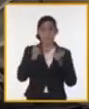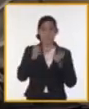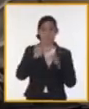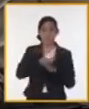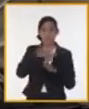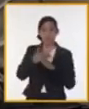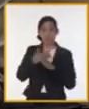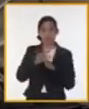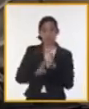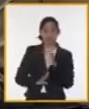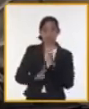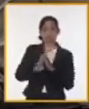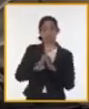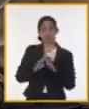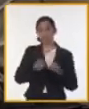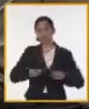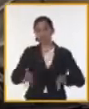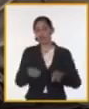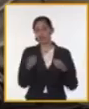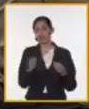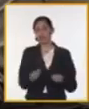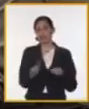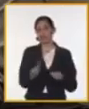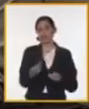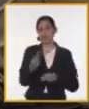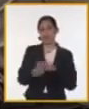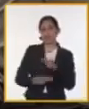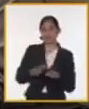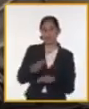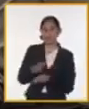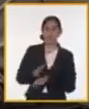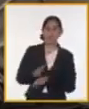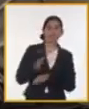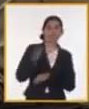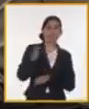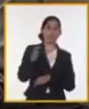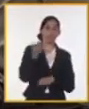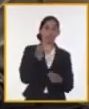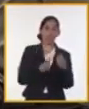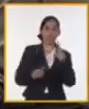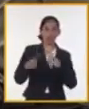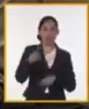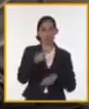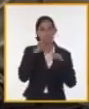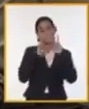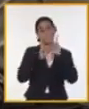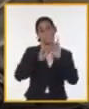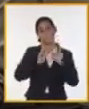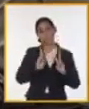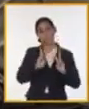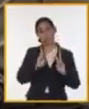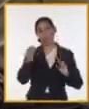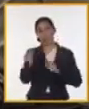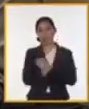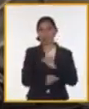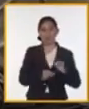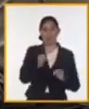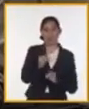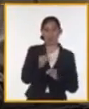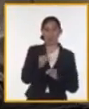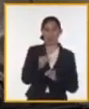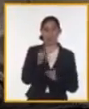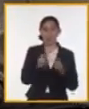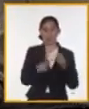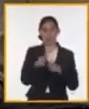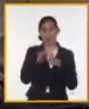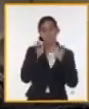torno a esas situaciones que la vida está diciendo se pueden dar en cualquier momento, en cualquier circunstancia, cuando incluso menos lo esperamos,